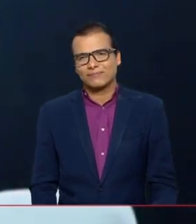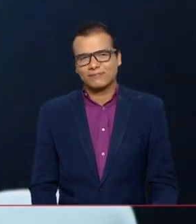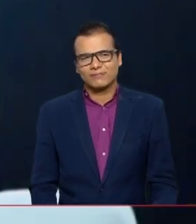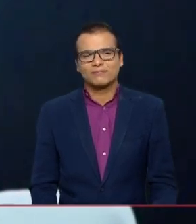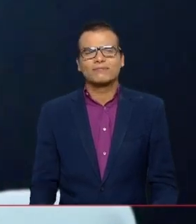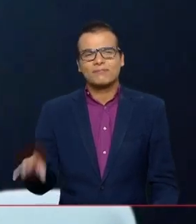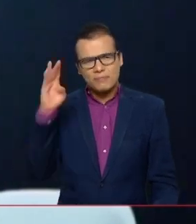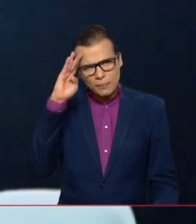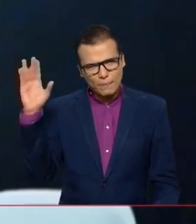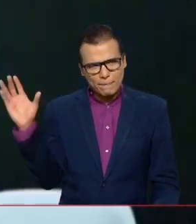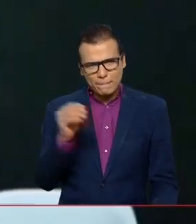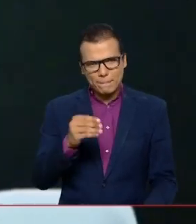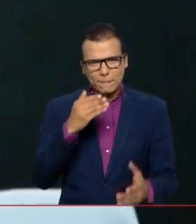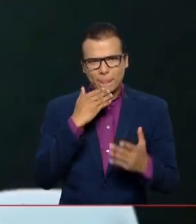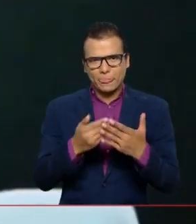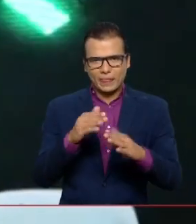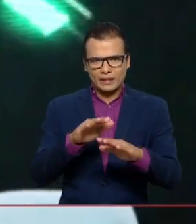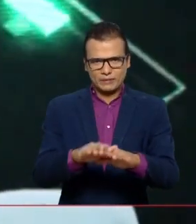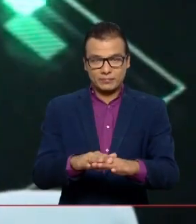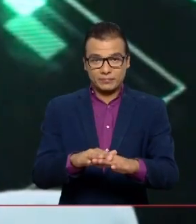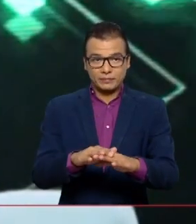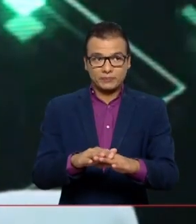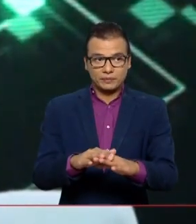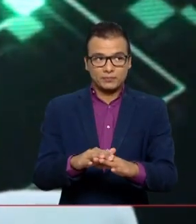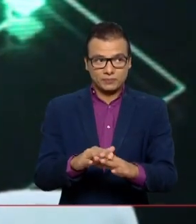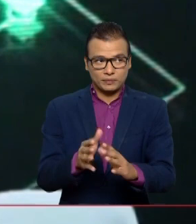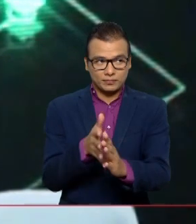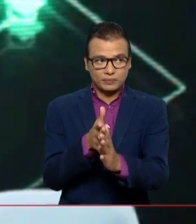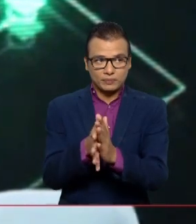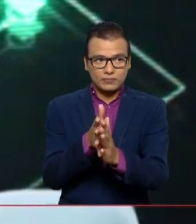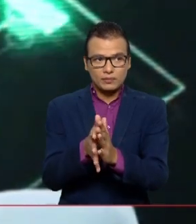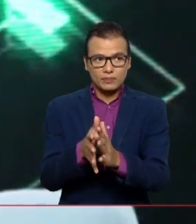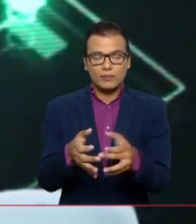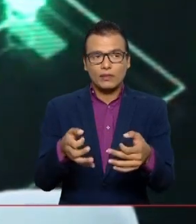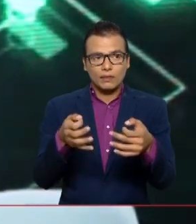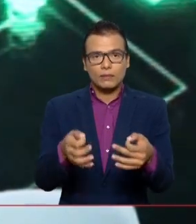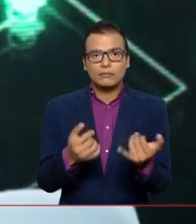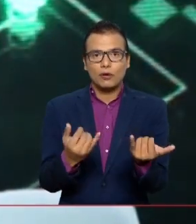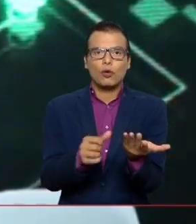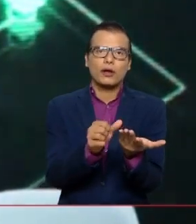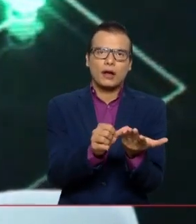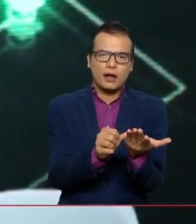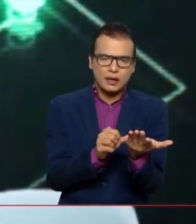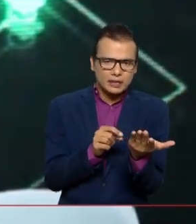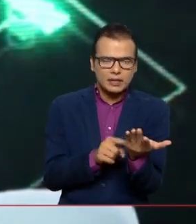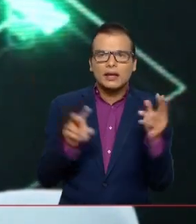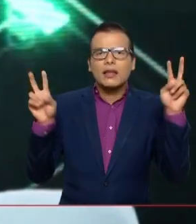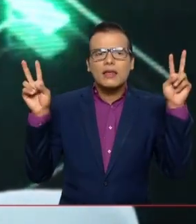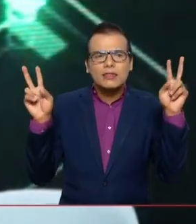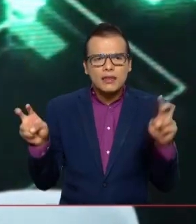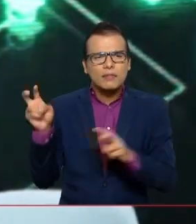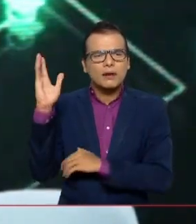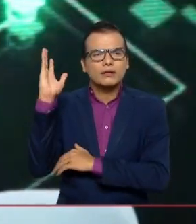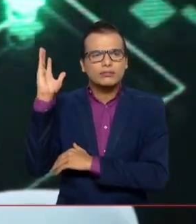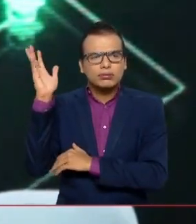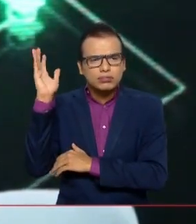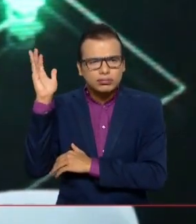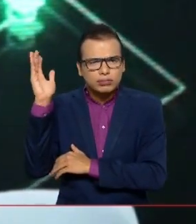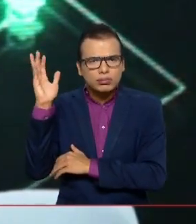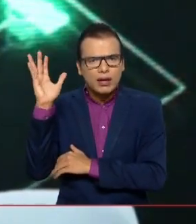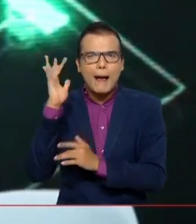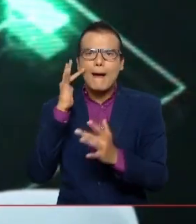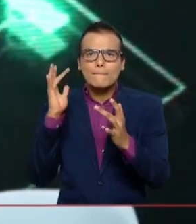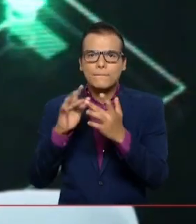judit televidentes Muy buenas tardes pues mire la agenda y la dinámica está basado en cinco ejes el tema